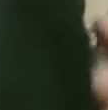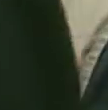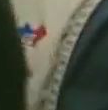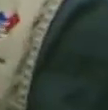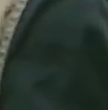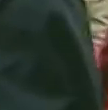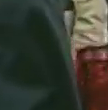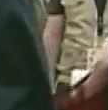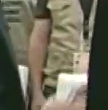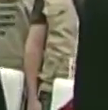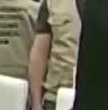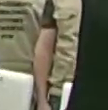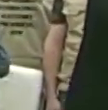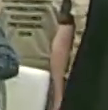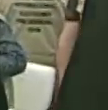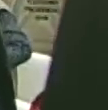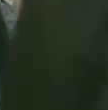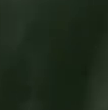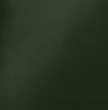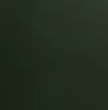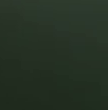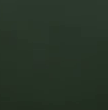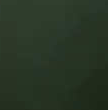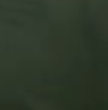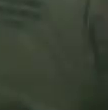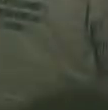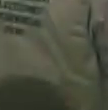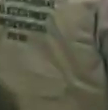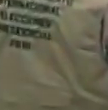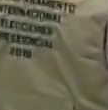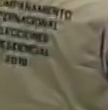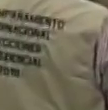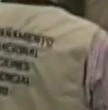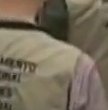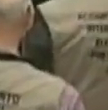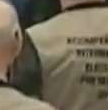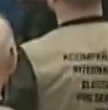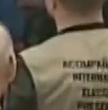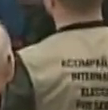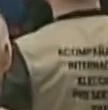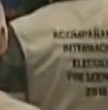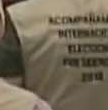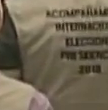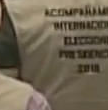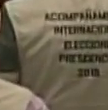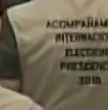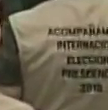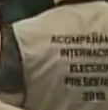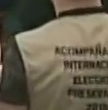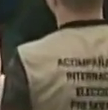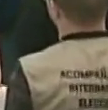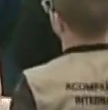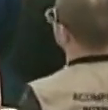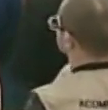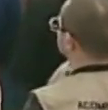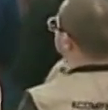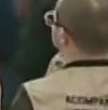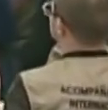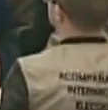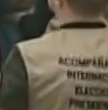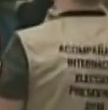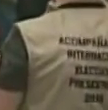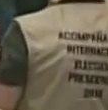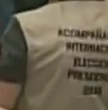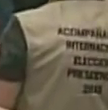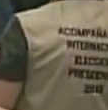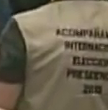comicios presidenciales y de consejos legislativos de establecer o de fijar los puntos tricolor a 200 metros de los centros